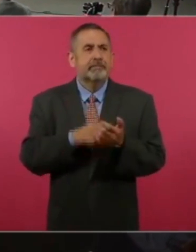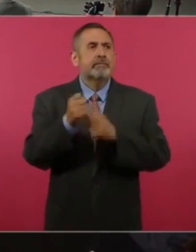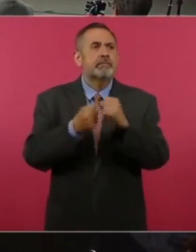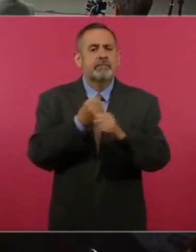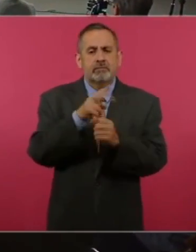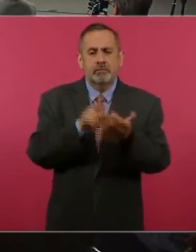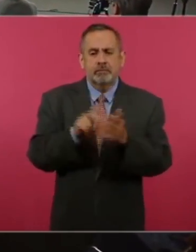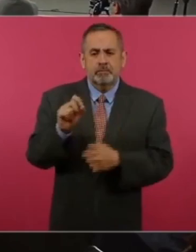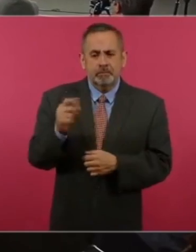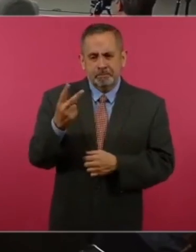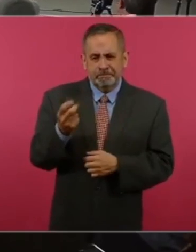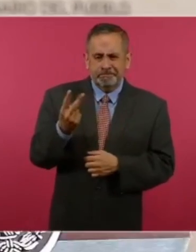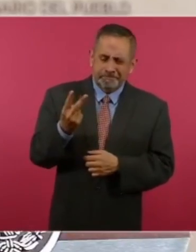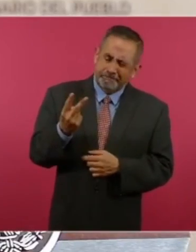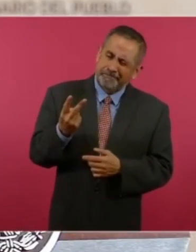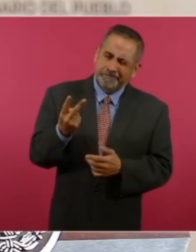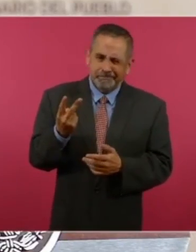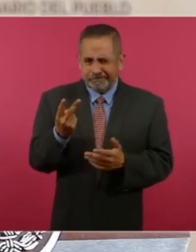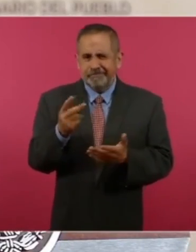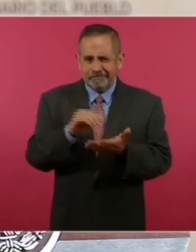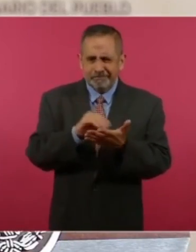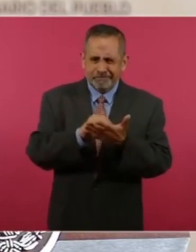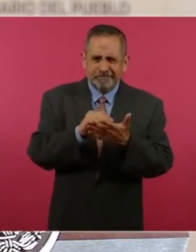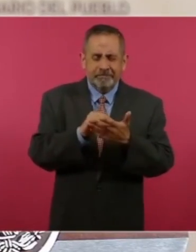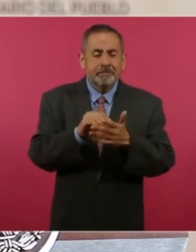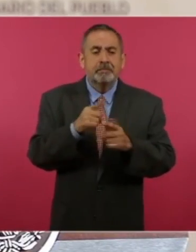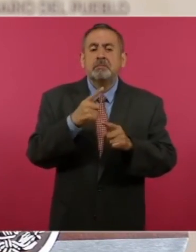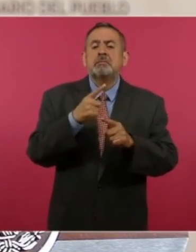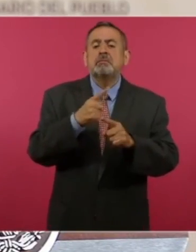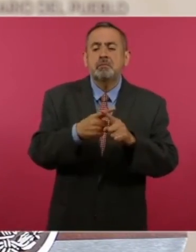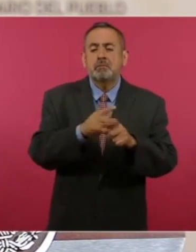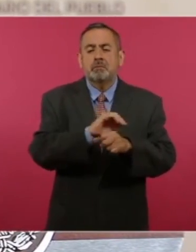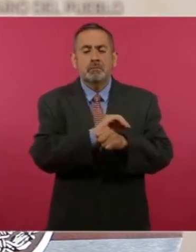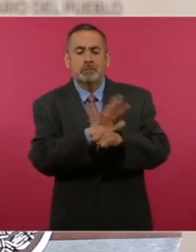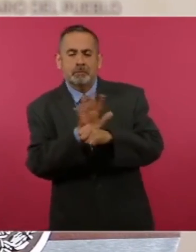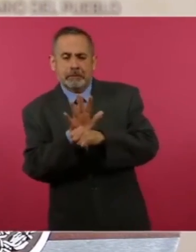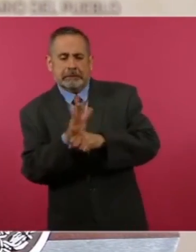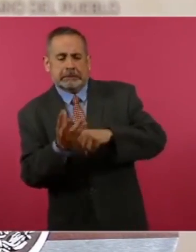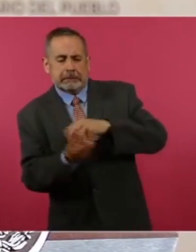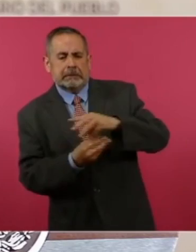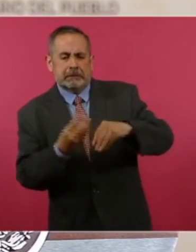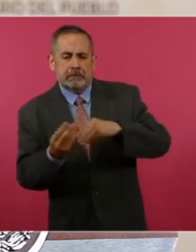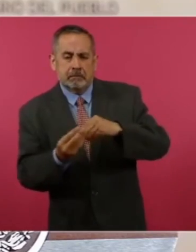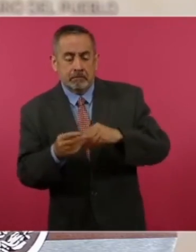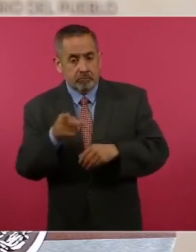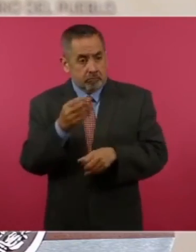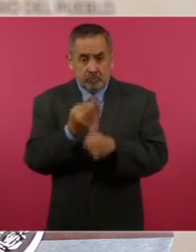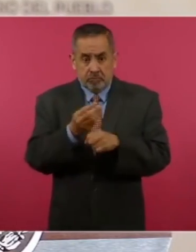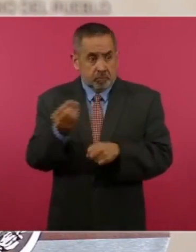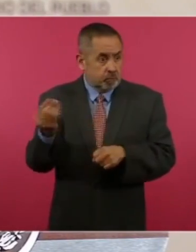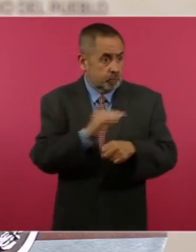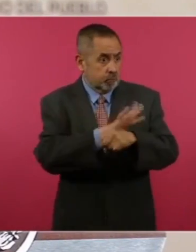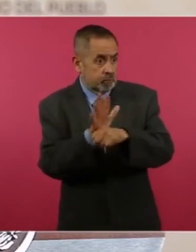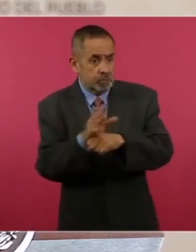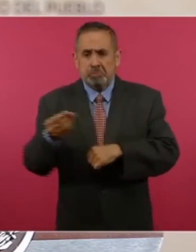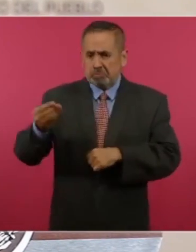22 todavía tenemos los efectos de la pandemia. Sí, por eso es extraordinario